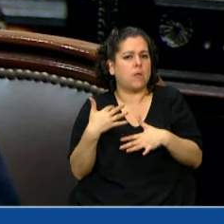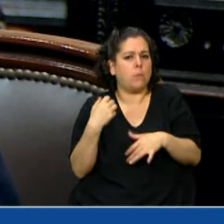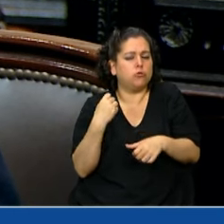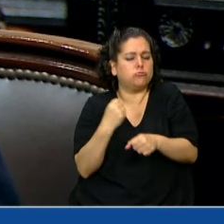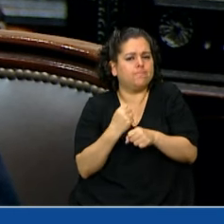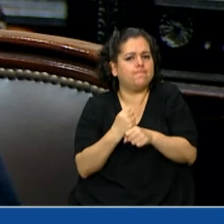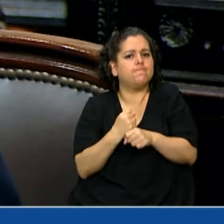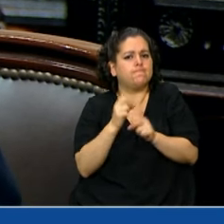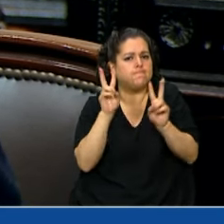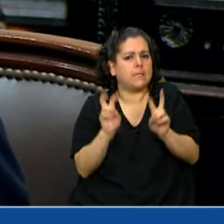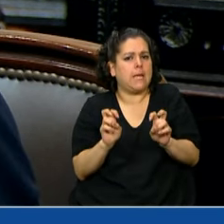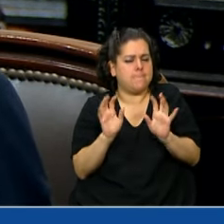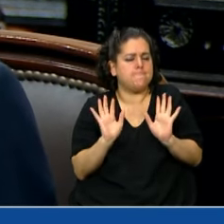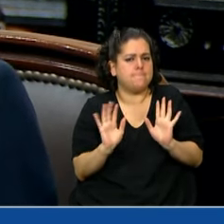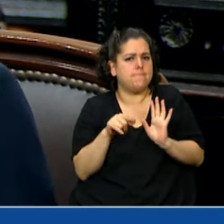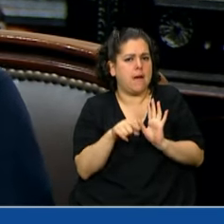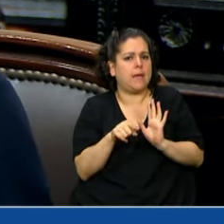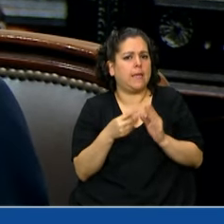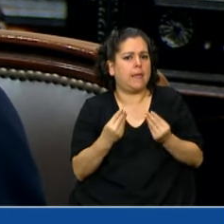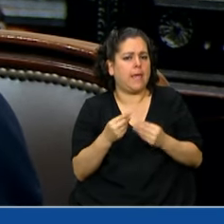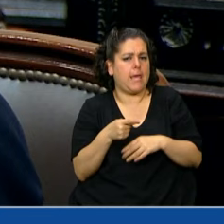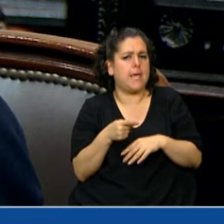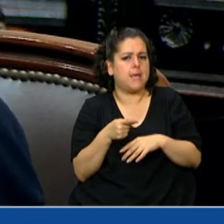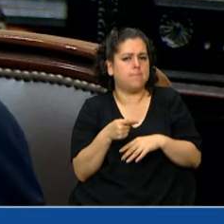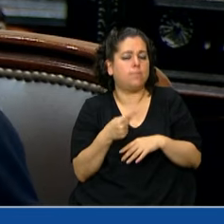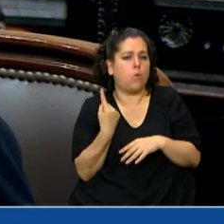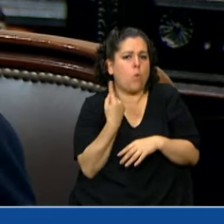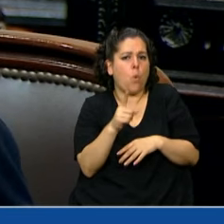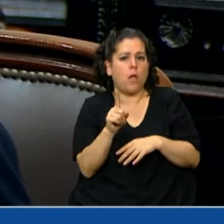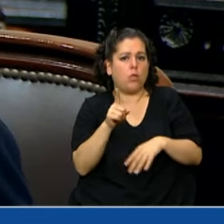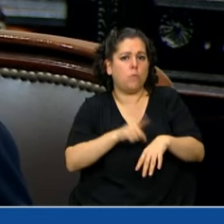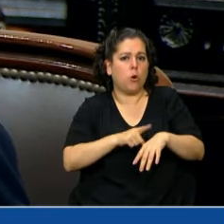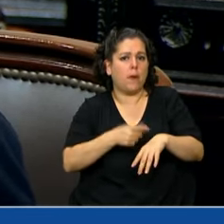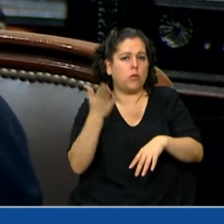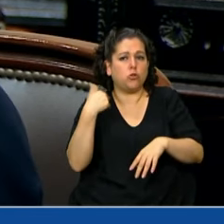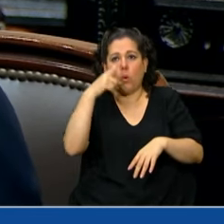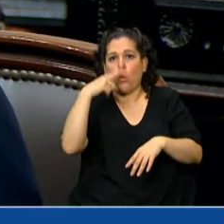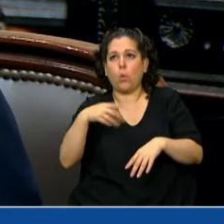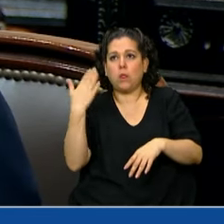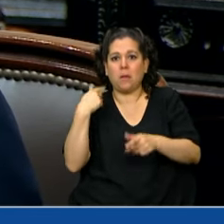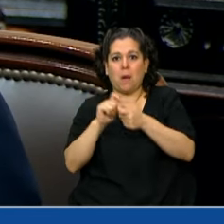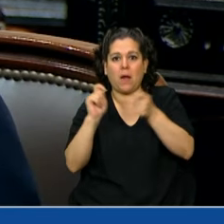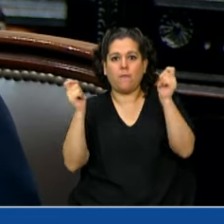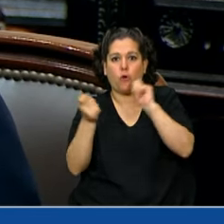abordando un tema que cuando se reformó la última